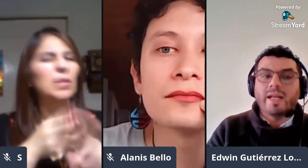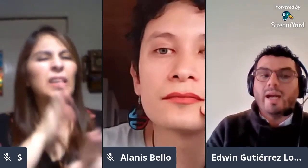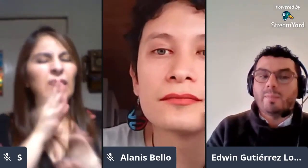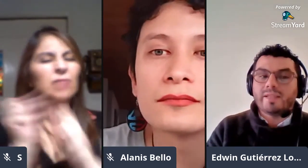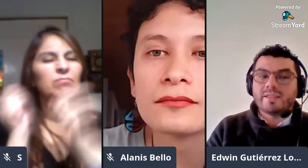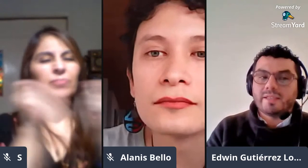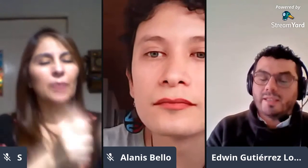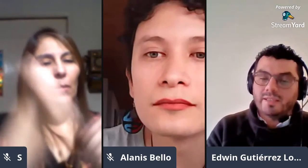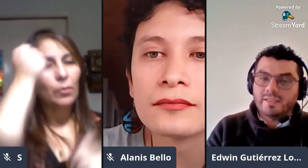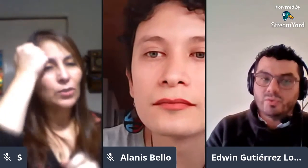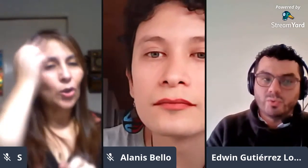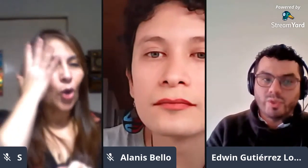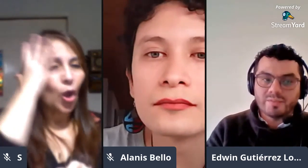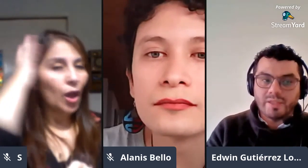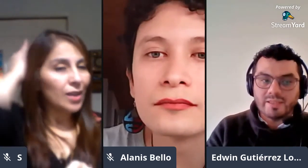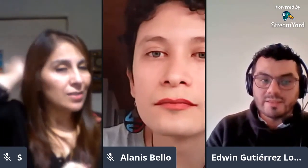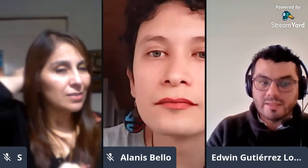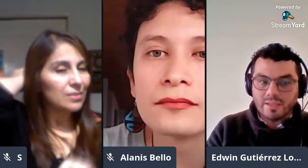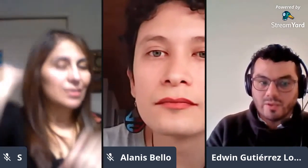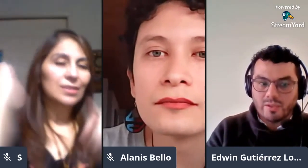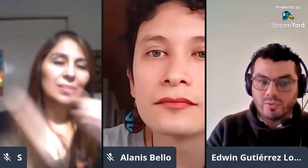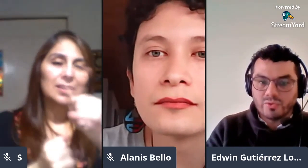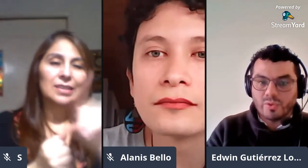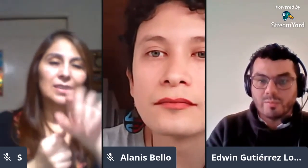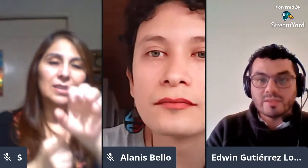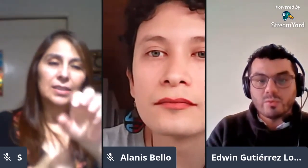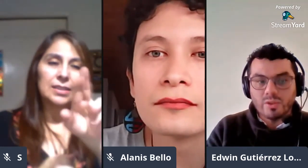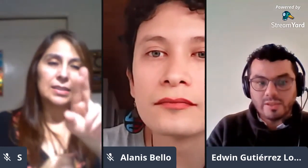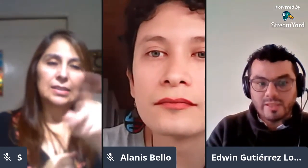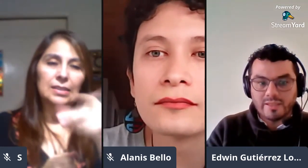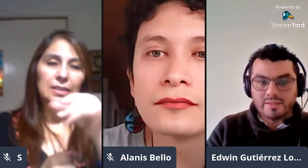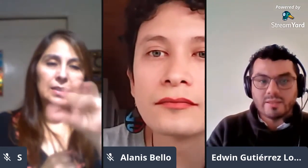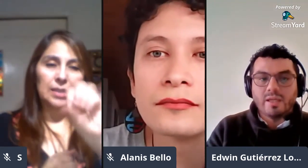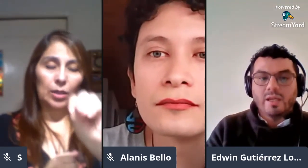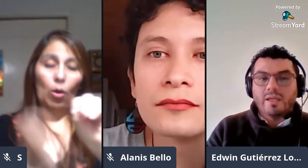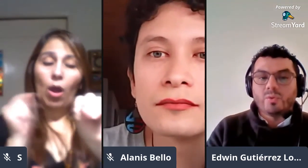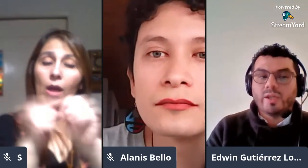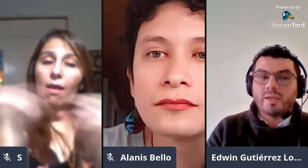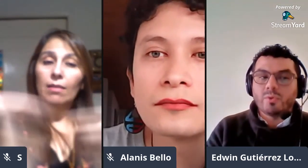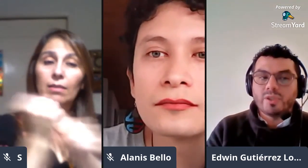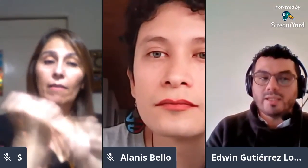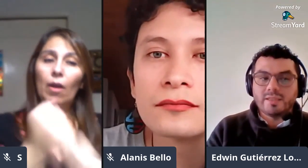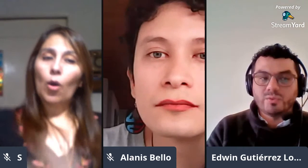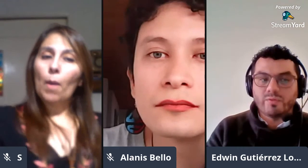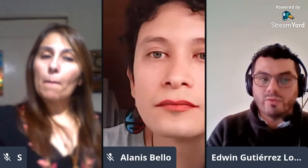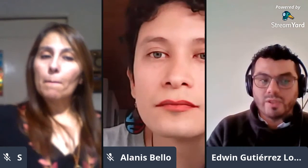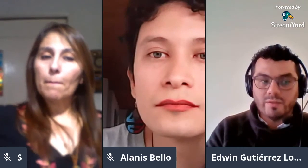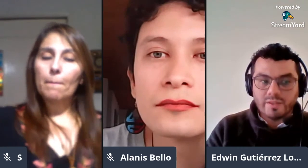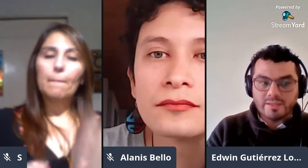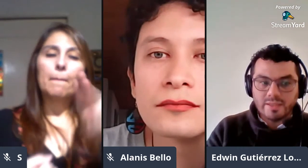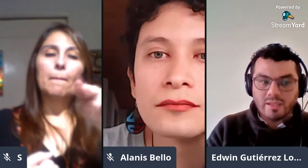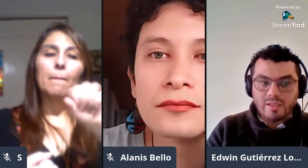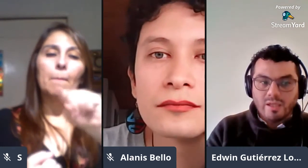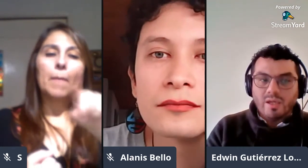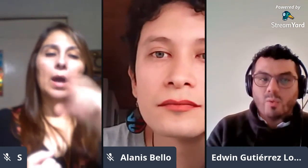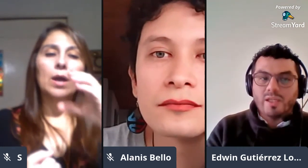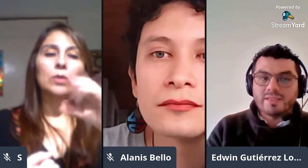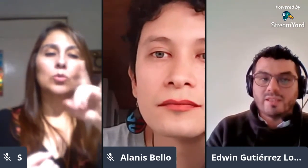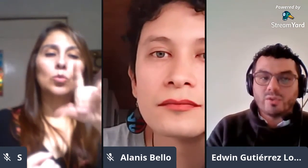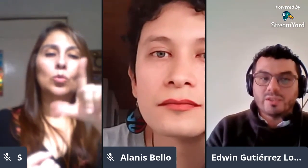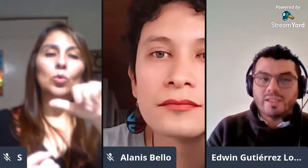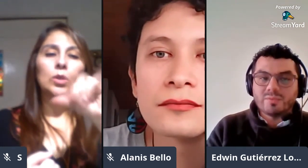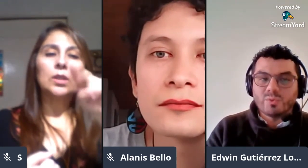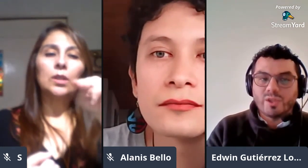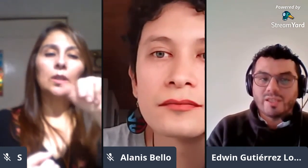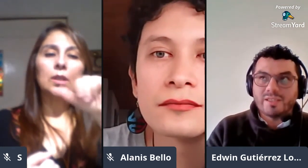Lesmer, a partir de su experiencia de trabajo sobre masculinidades no hegemónicas y su enfoque diferencial, ¿cuál